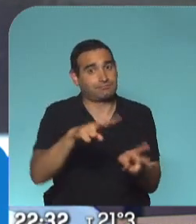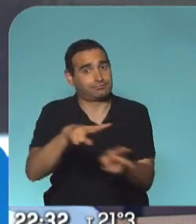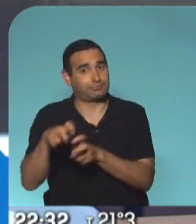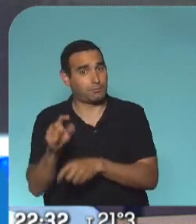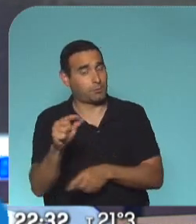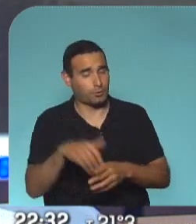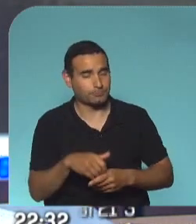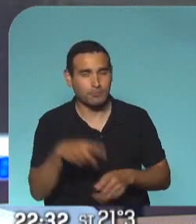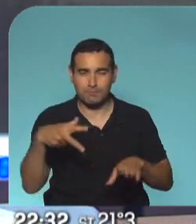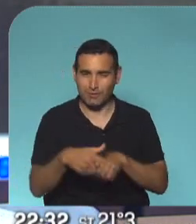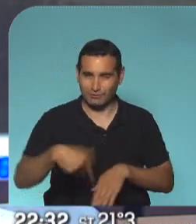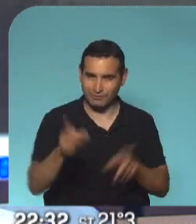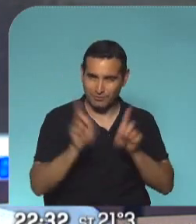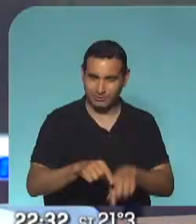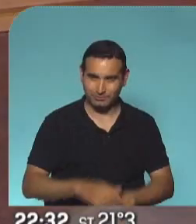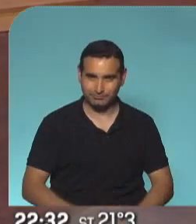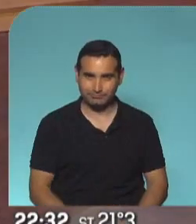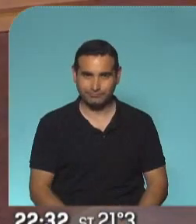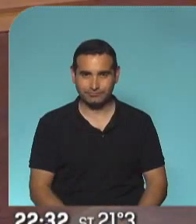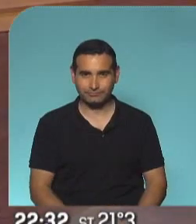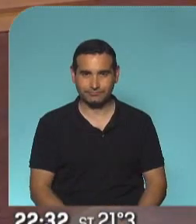lado. Pausa, volvemos.